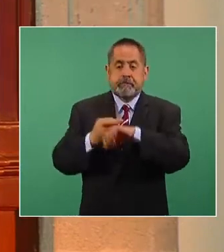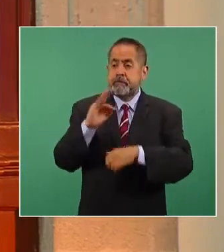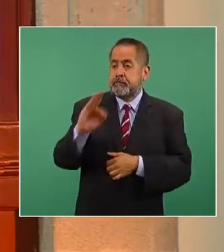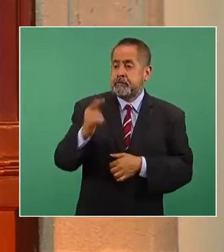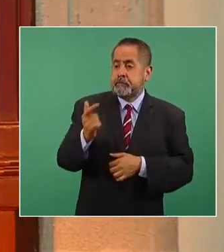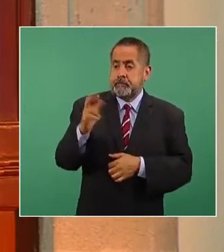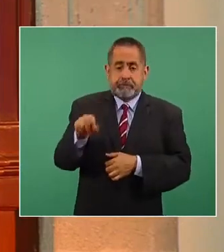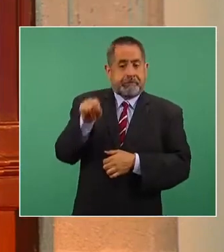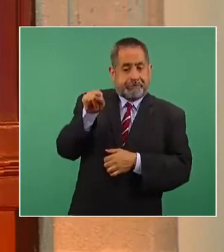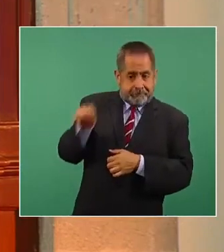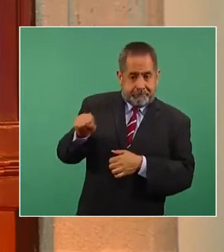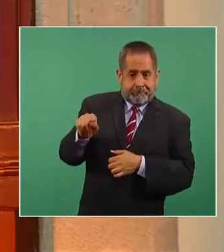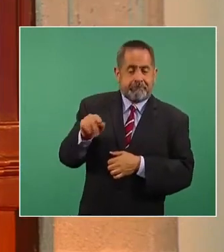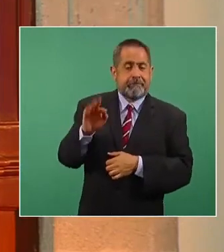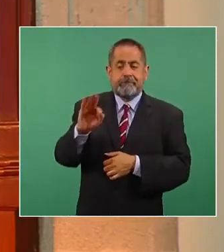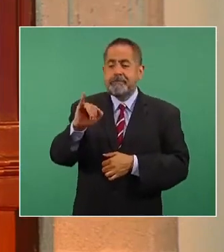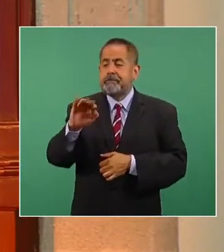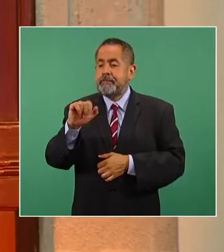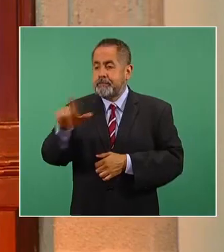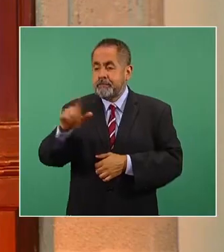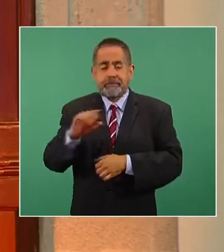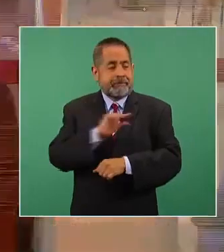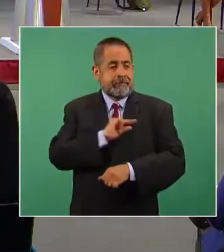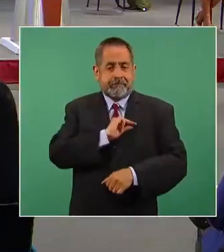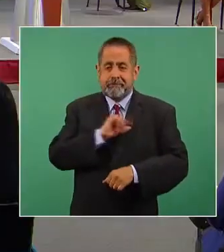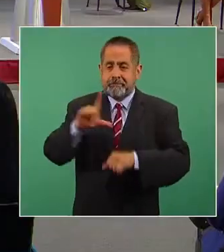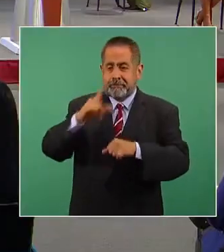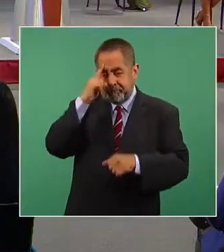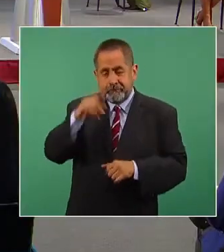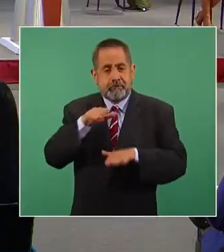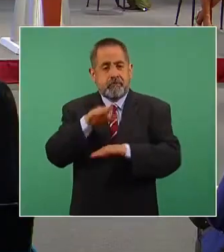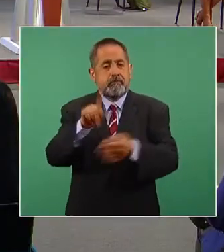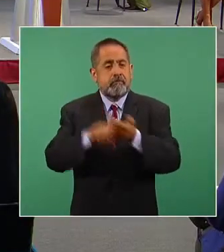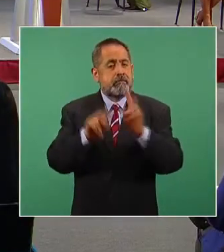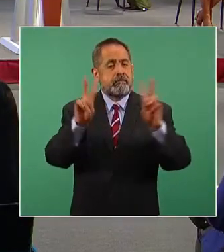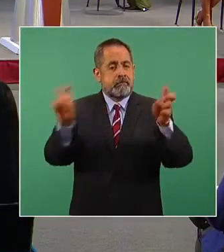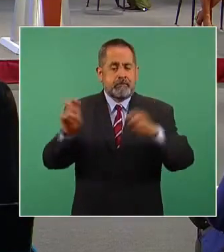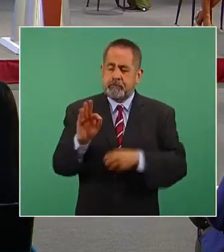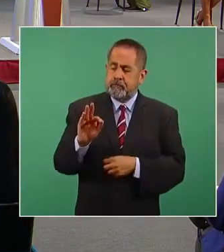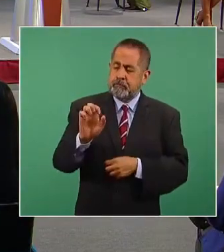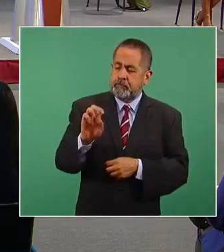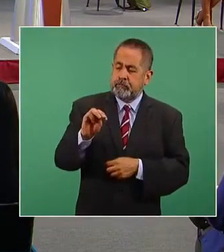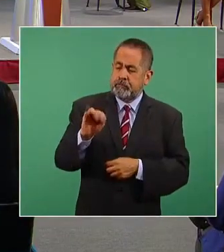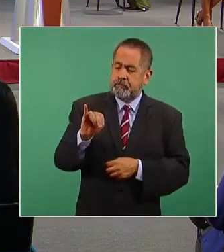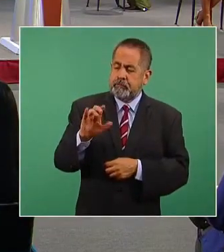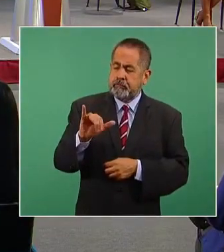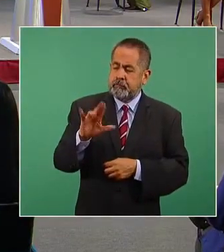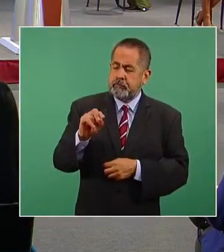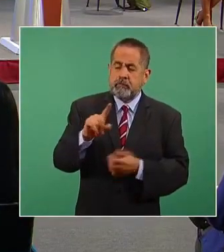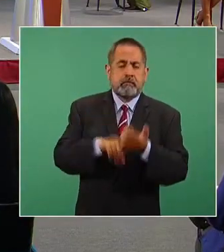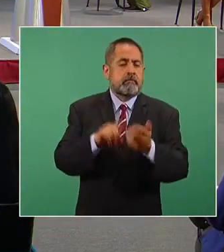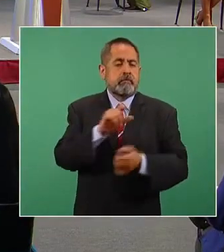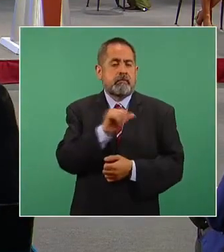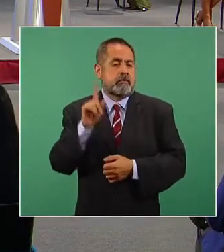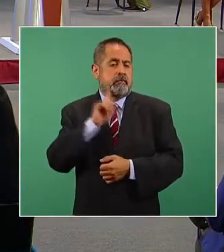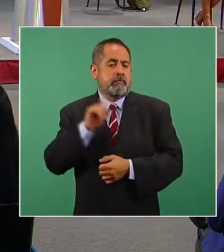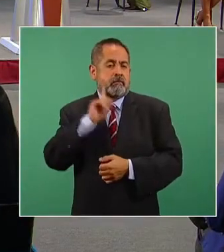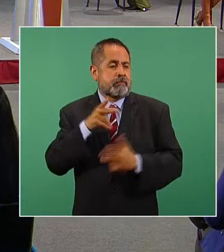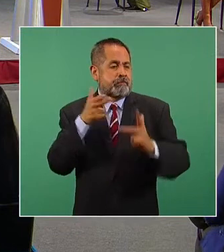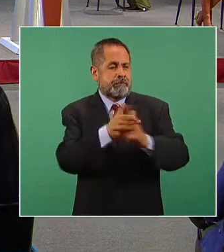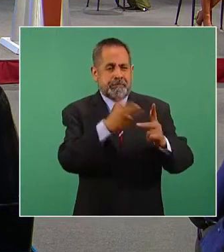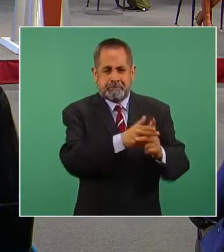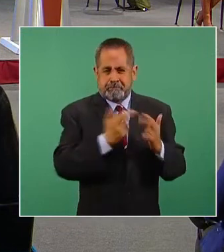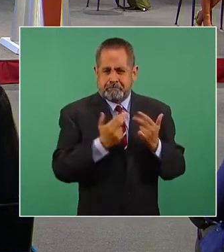con fiscalías especializadas en feminicidios, con fiscalías especializadas en delitos sexuales, con fiscalías especializadas